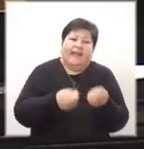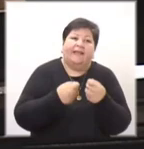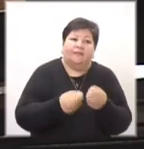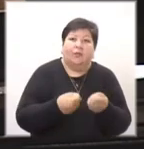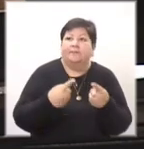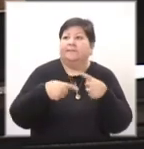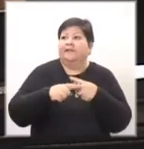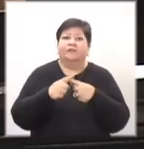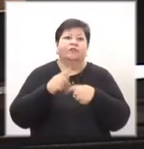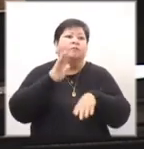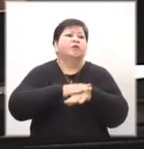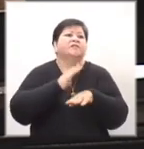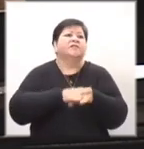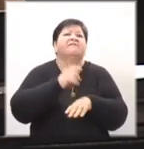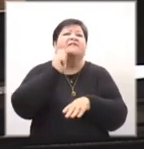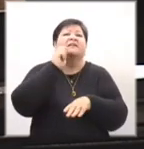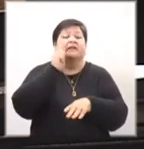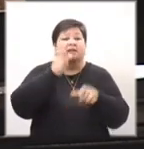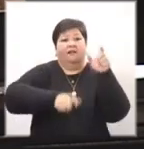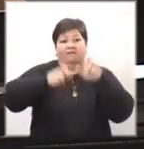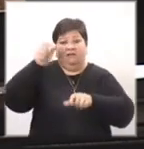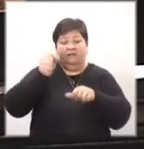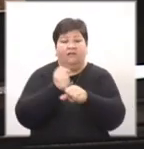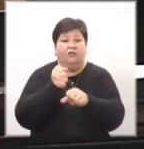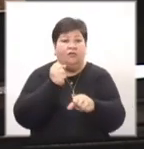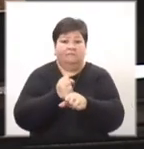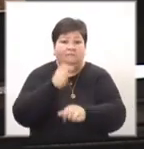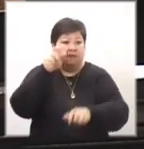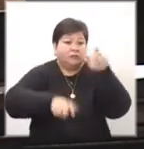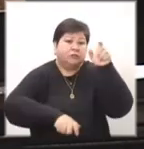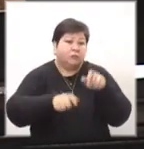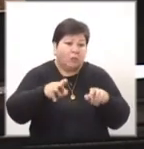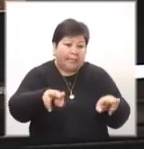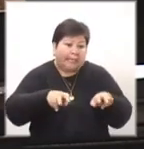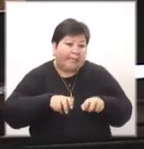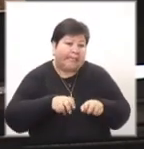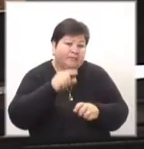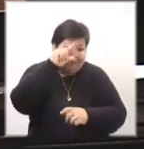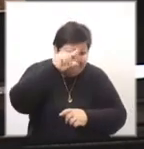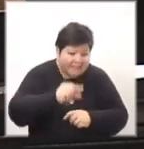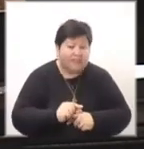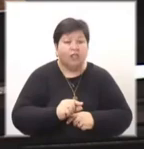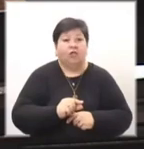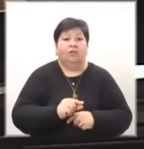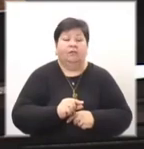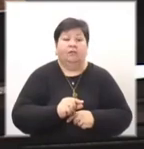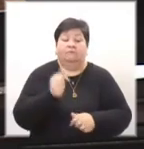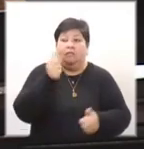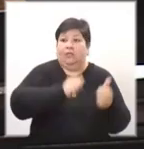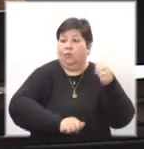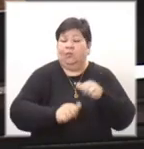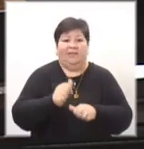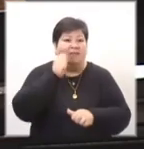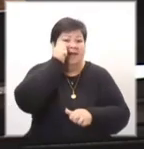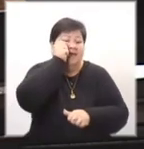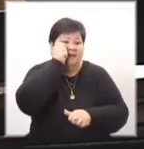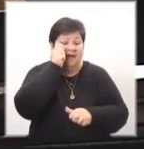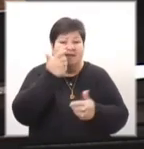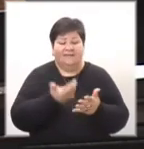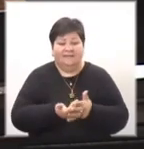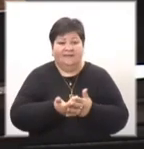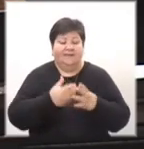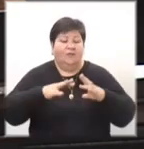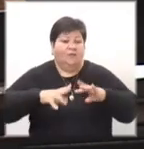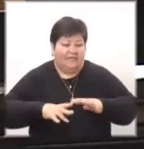trabajadores. La población de menores ingresos se verá perjudicada por el aumento de la edad de retiro al barrer.